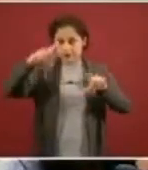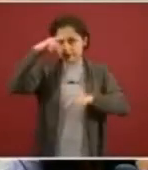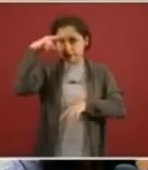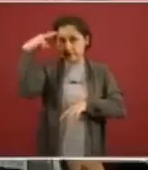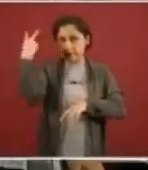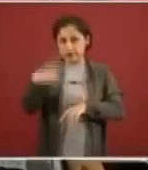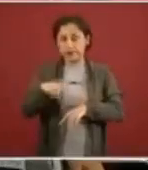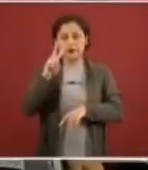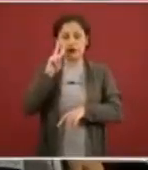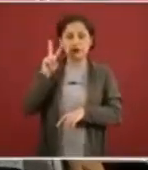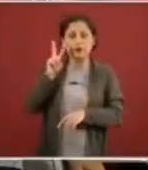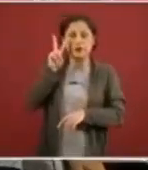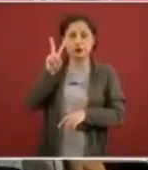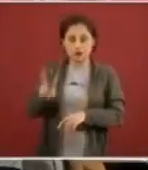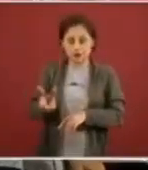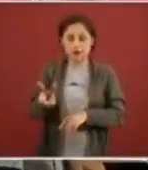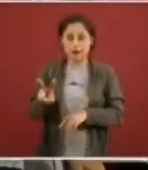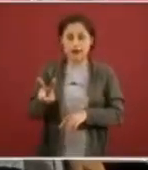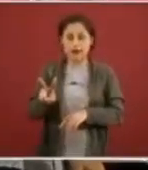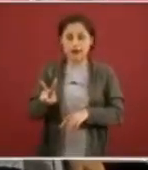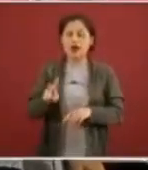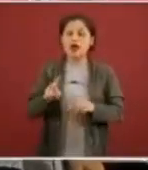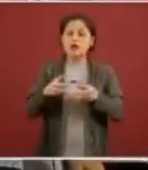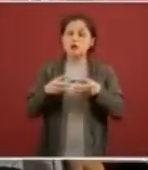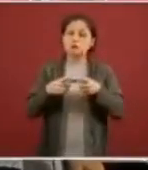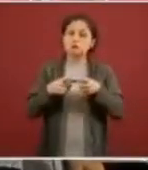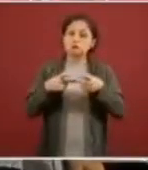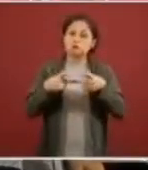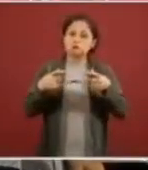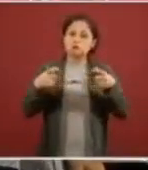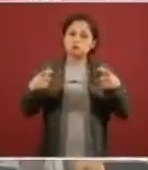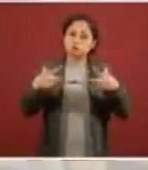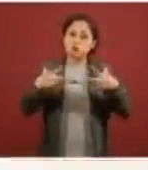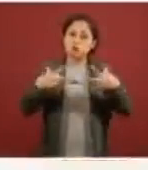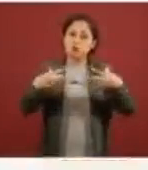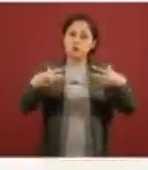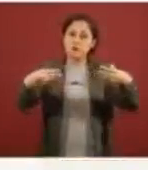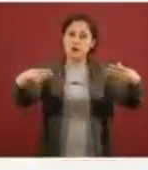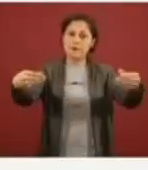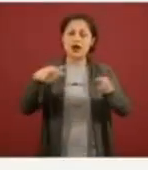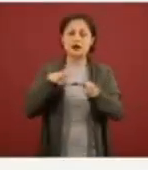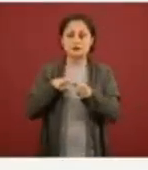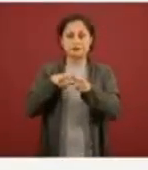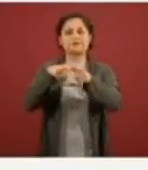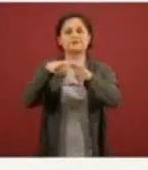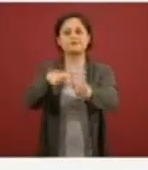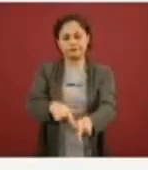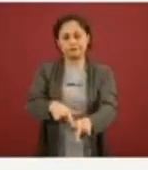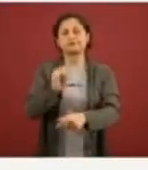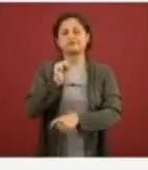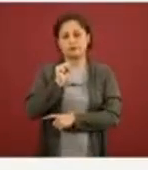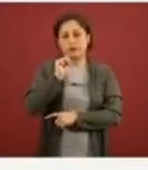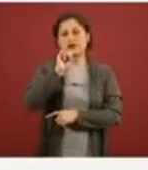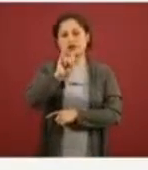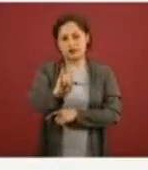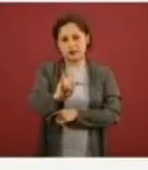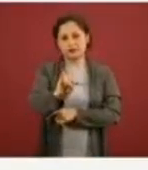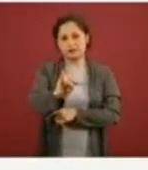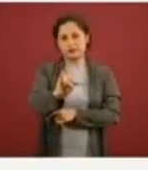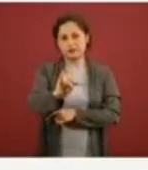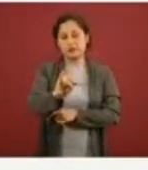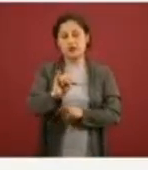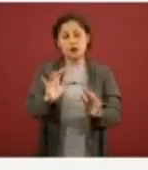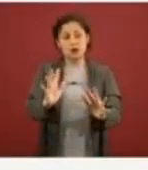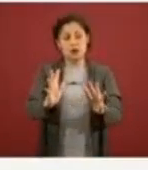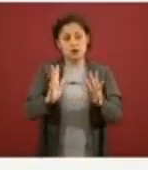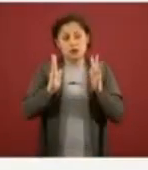progresión de la epidemia y hemos dicho, esta epidemia continúa y continúa cada vez de manera más